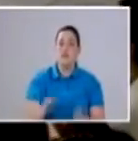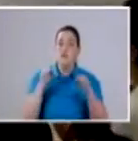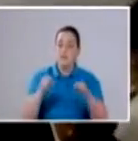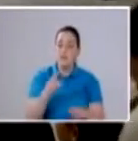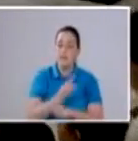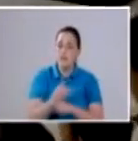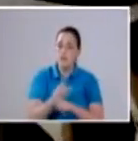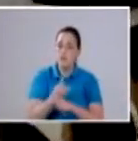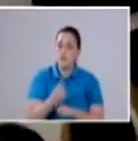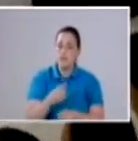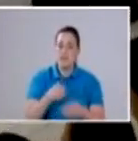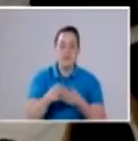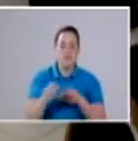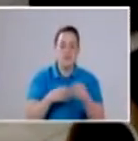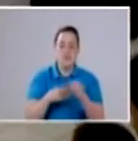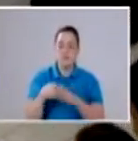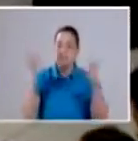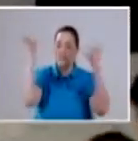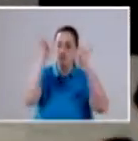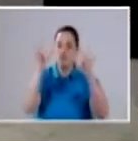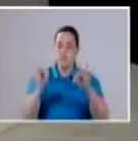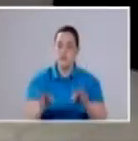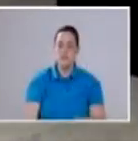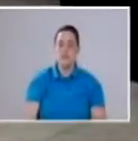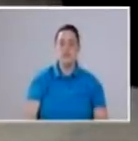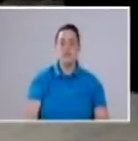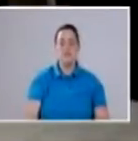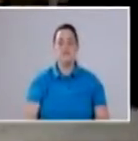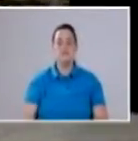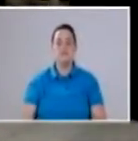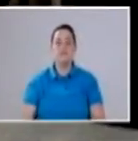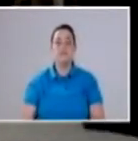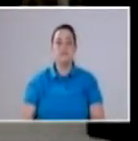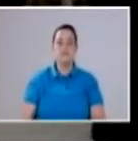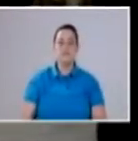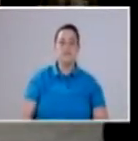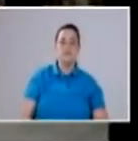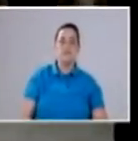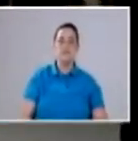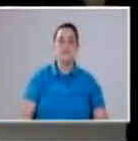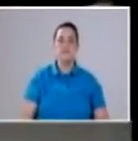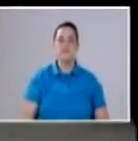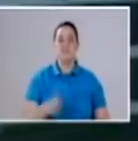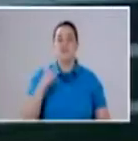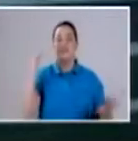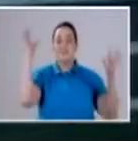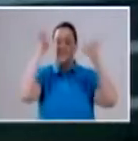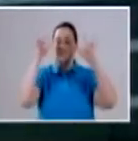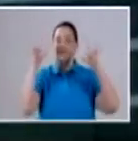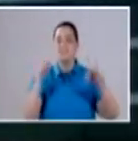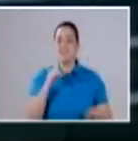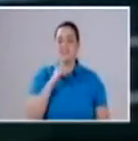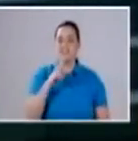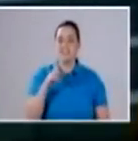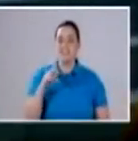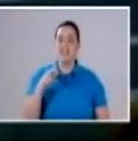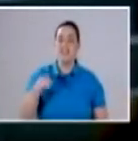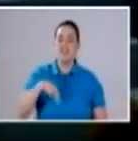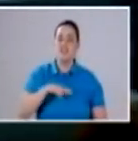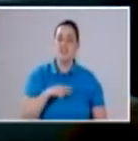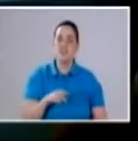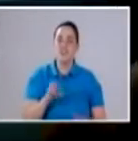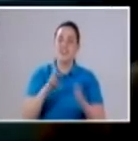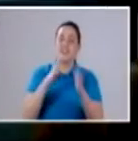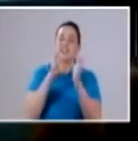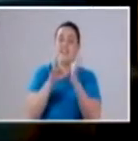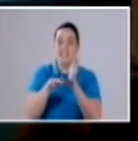A nosotros, en el caso nuestro, yo le he contado a ustedes que nos decían, diga alabanza, alabanza, alabanza, alabanza, alabanza, alabanza, alabanza, alabanza, alabanza, alabanza, hasta